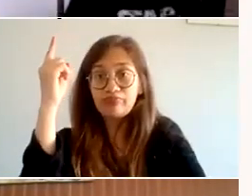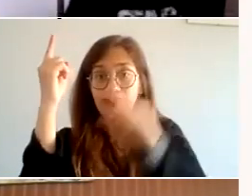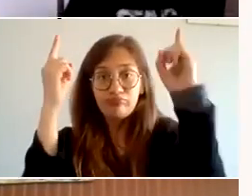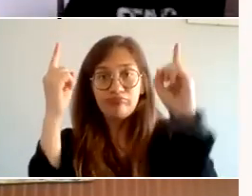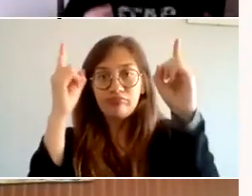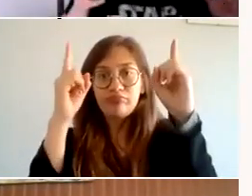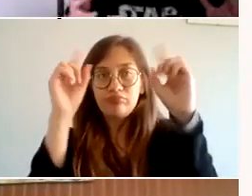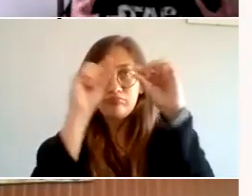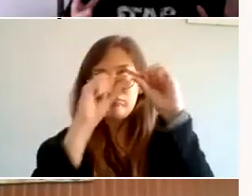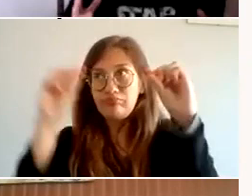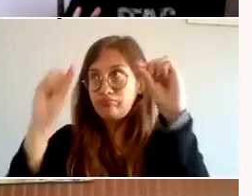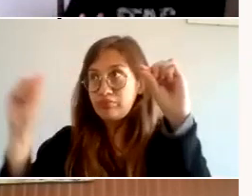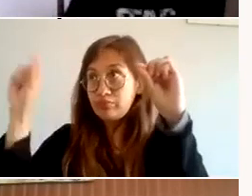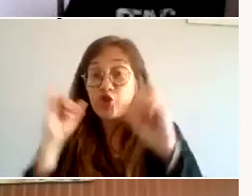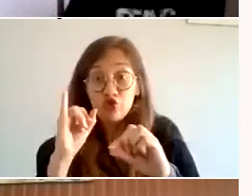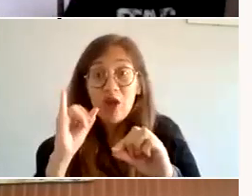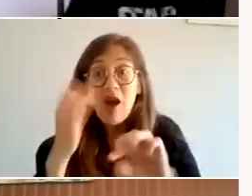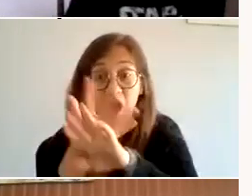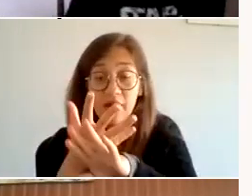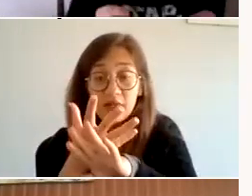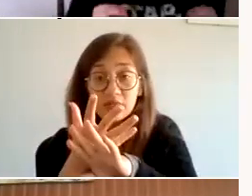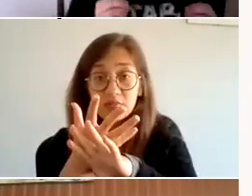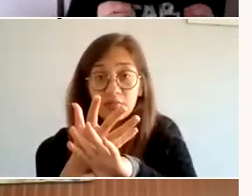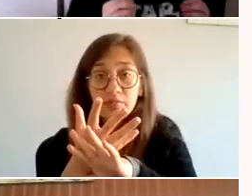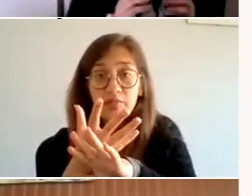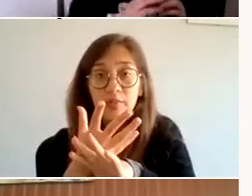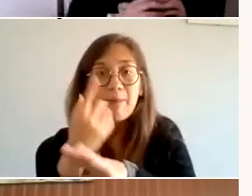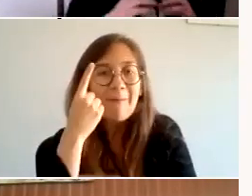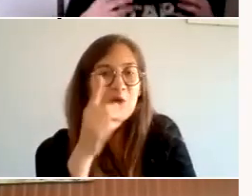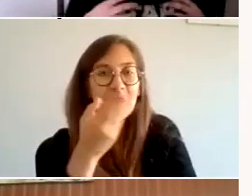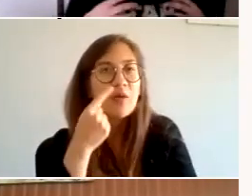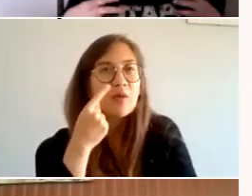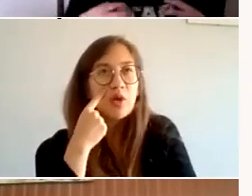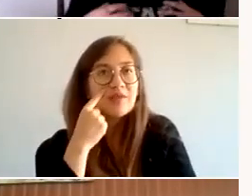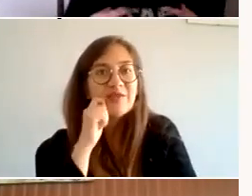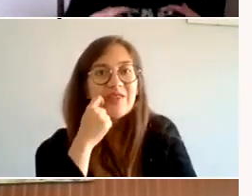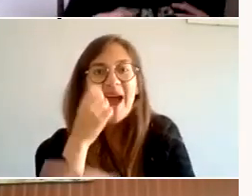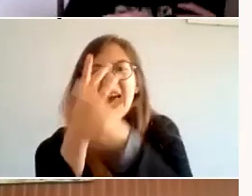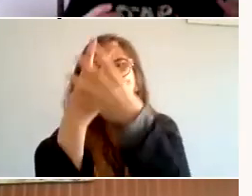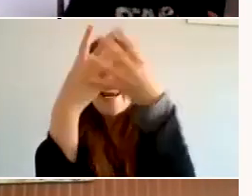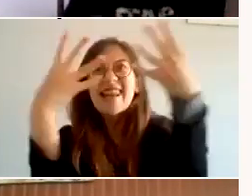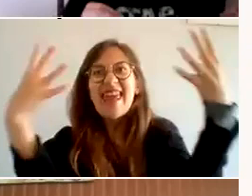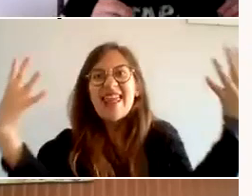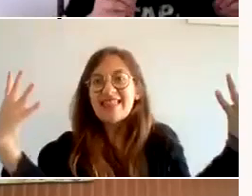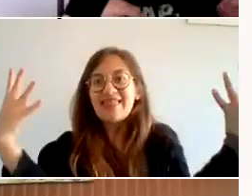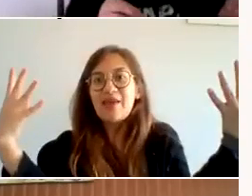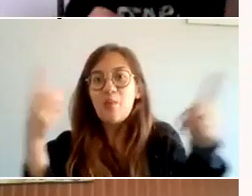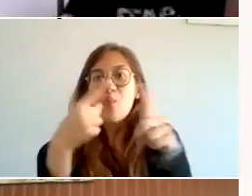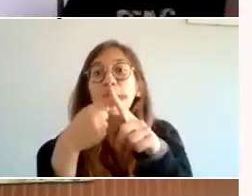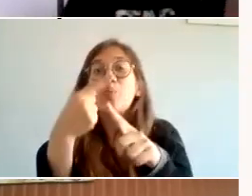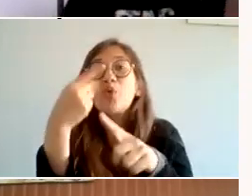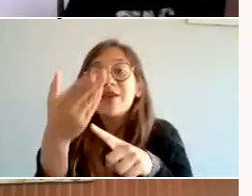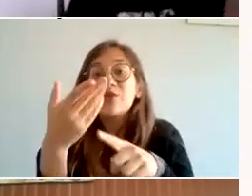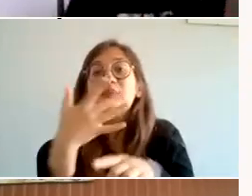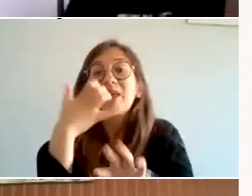¿ya? Así que para que lo tengan en cuenta, que al final de cuentas esto es una gran red que nos une a todos, ¿ya? Que